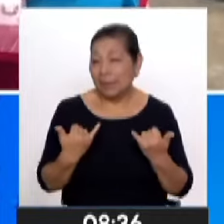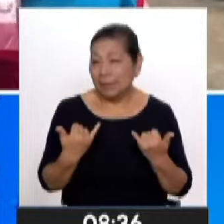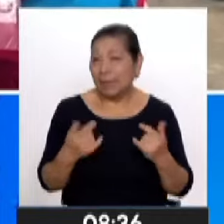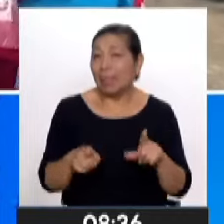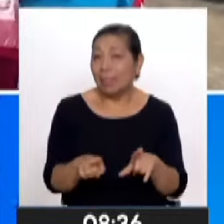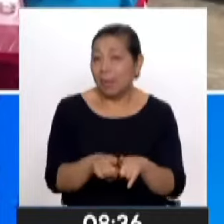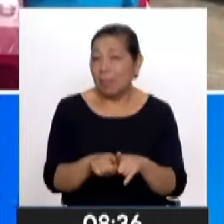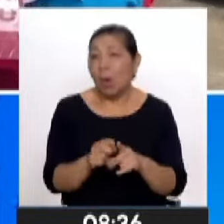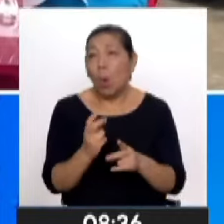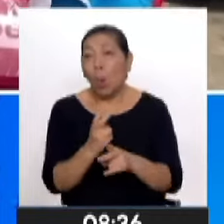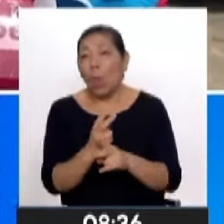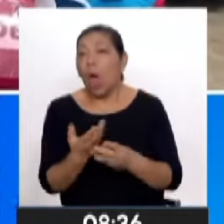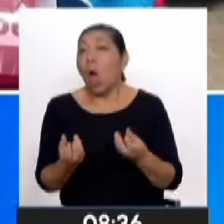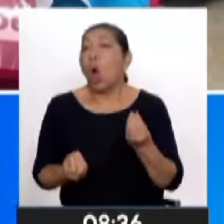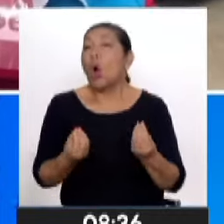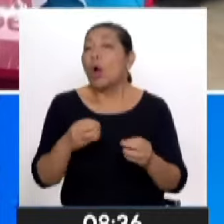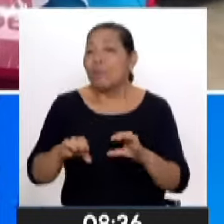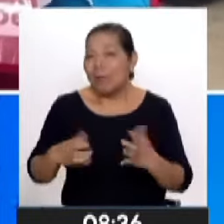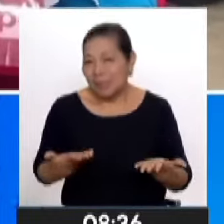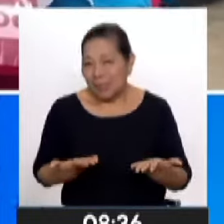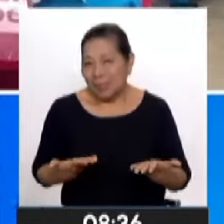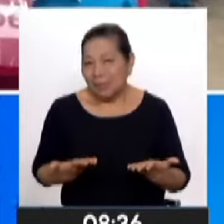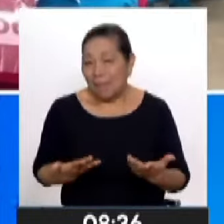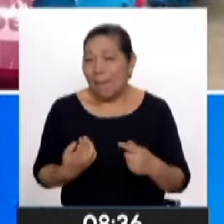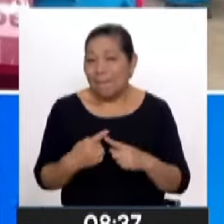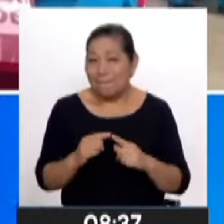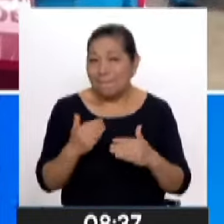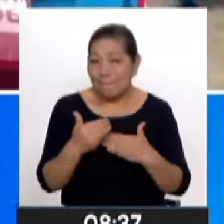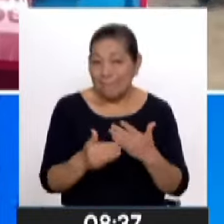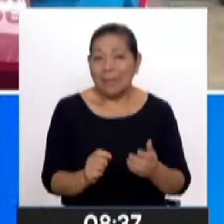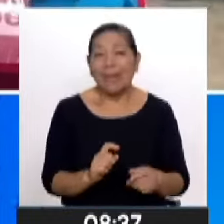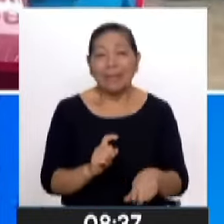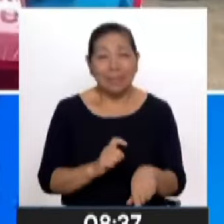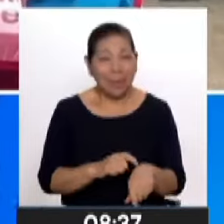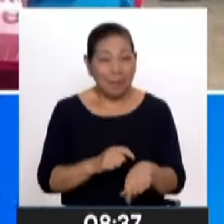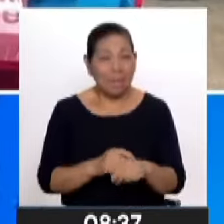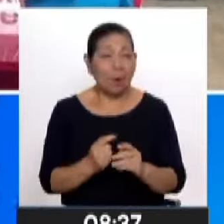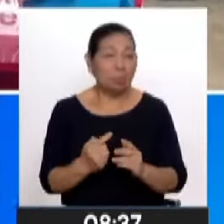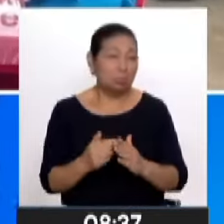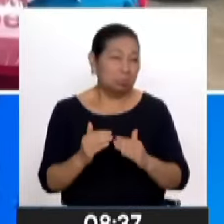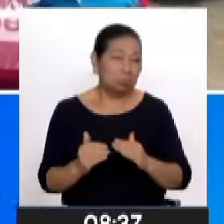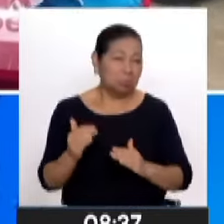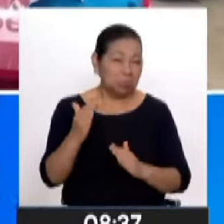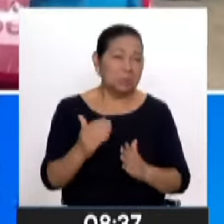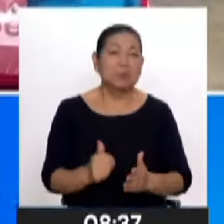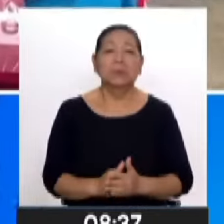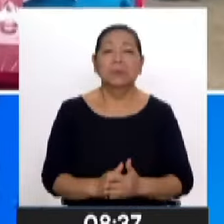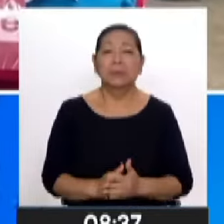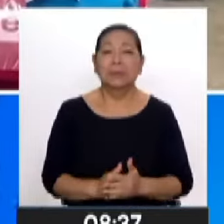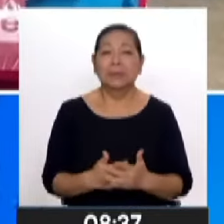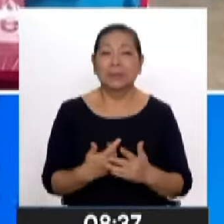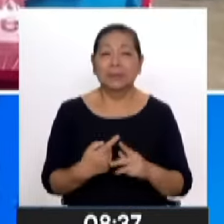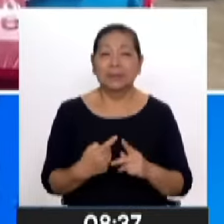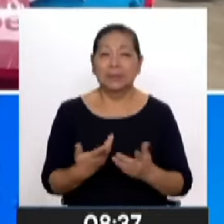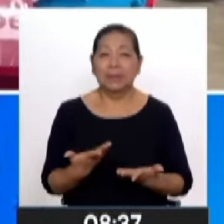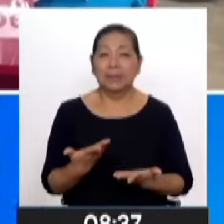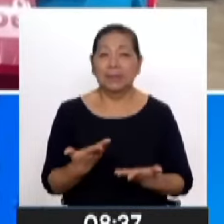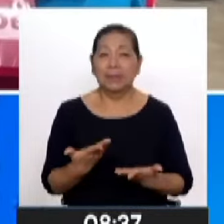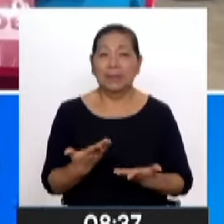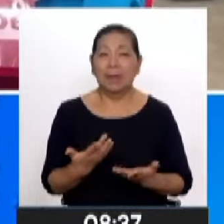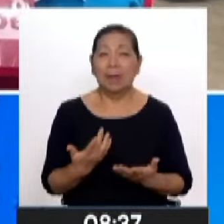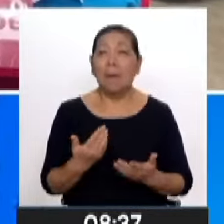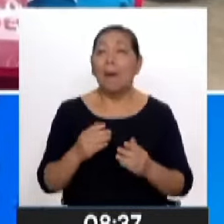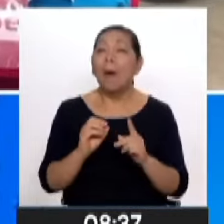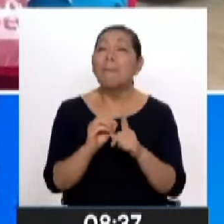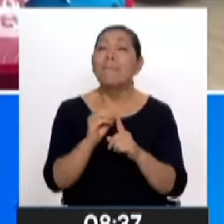también se está tomando prevención. Sabemos que en este tiempo, en temporada, también se elevan enfermedades como las fiebres, las iras,